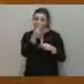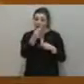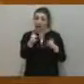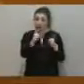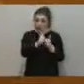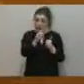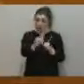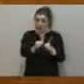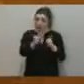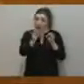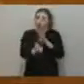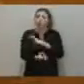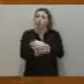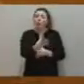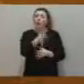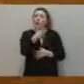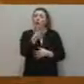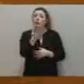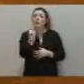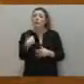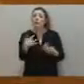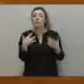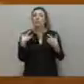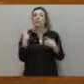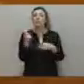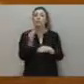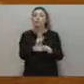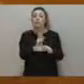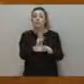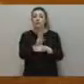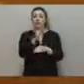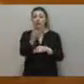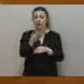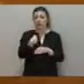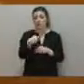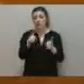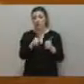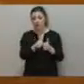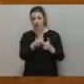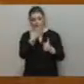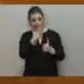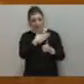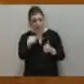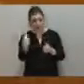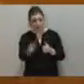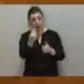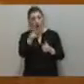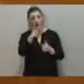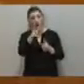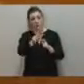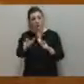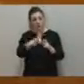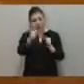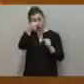vienen precisamente de la parte que corresponde a la financiación estatal de la dependencia. Si quieren mejoras para los asturianos y